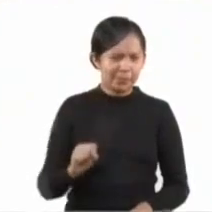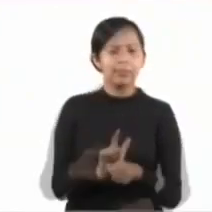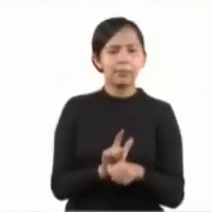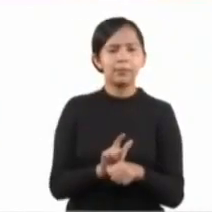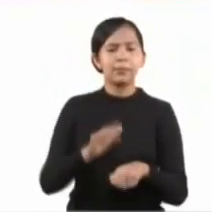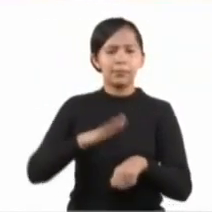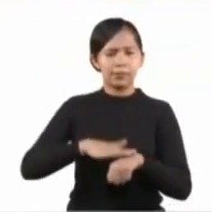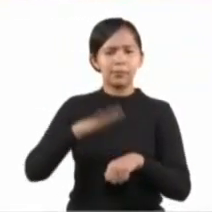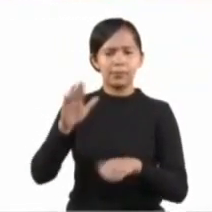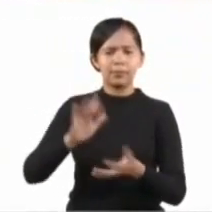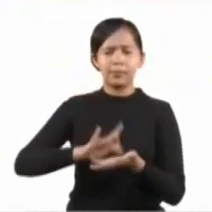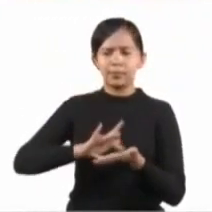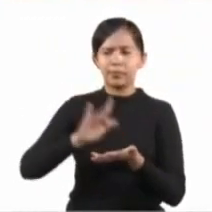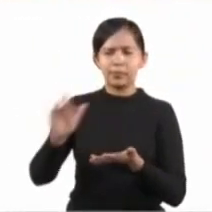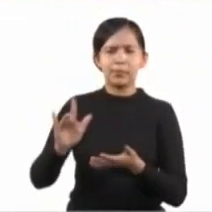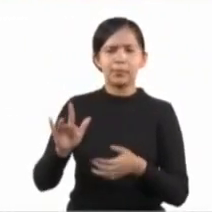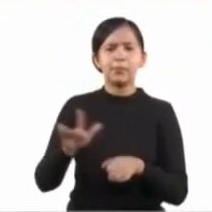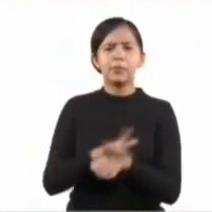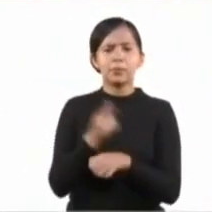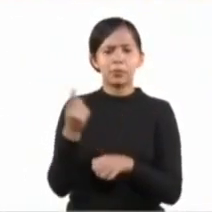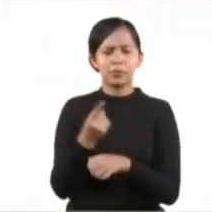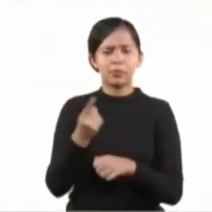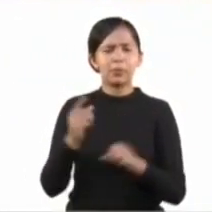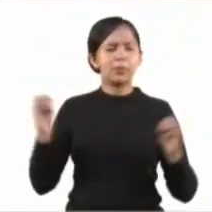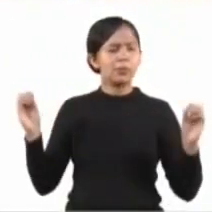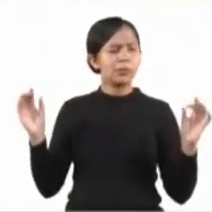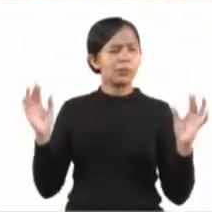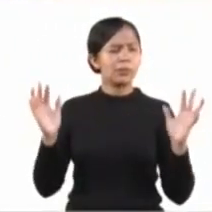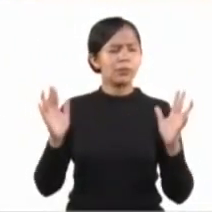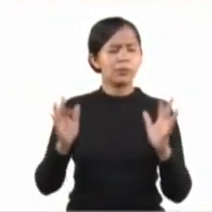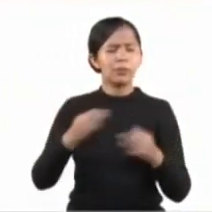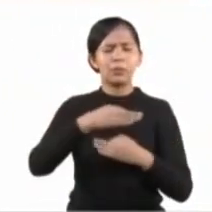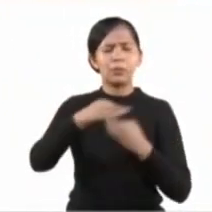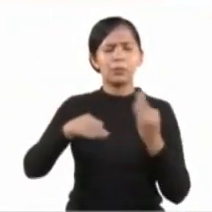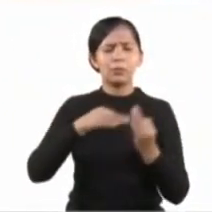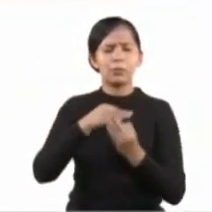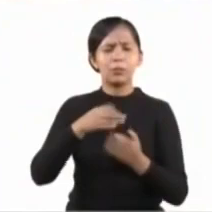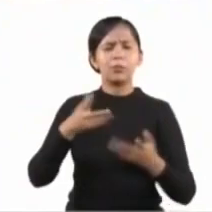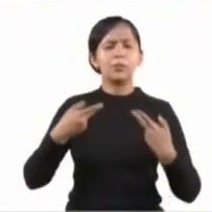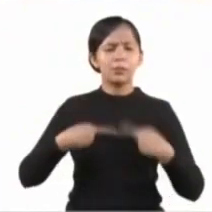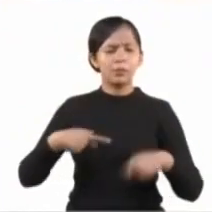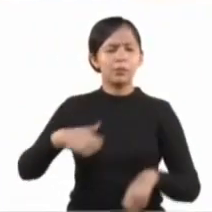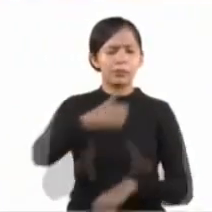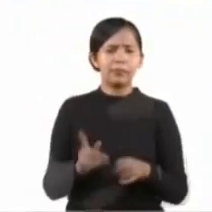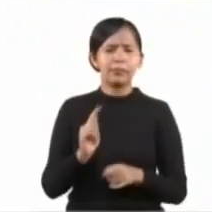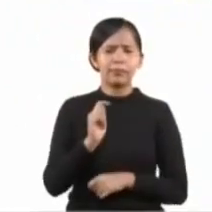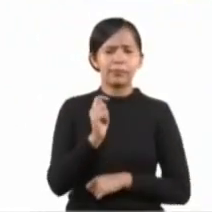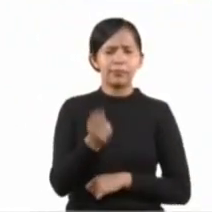hechos violentos ocurridos en el país, la estrategia de seguridad en la capital ha sido adecuada al sumar